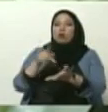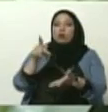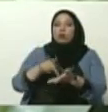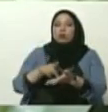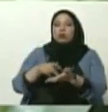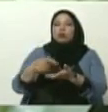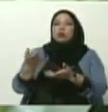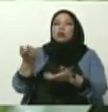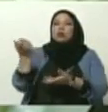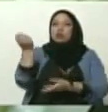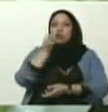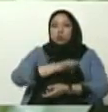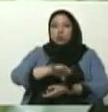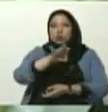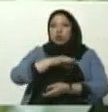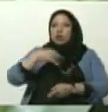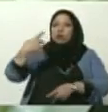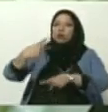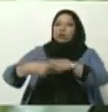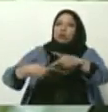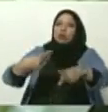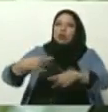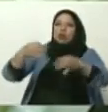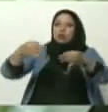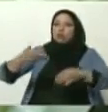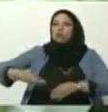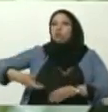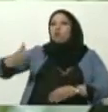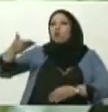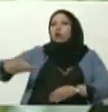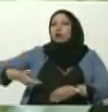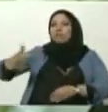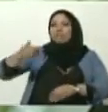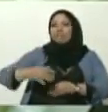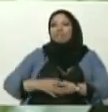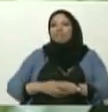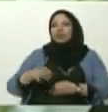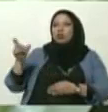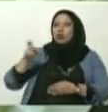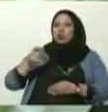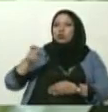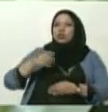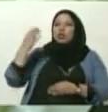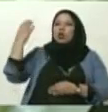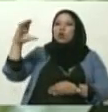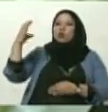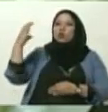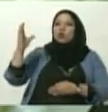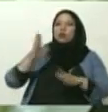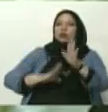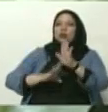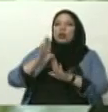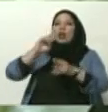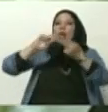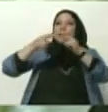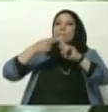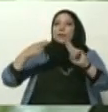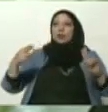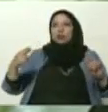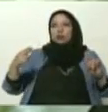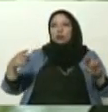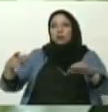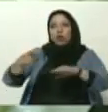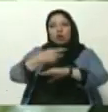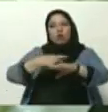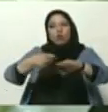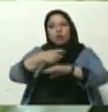de la sociedad en este proceso es esencial en los cambios que necesita Colombia para construir la paz. El Gobierno